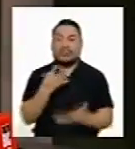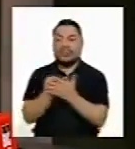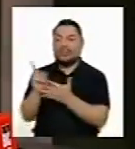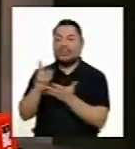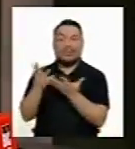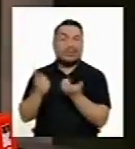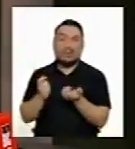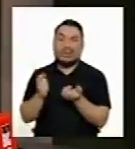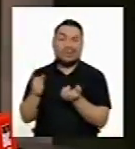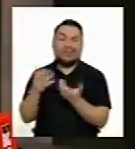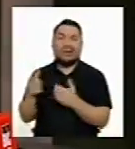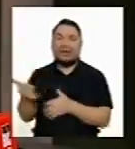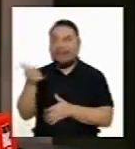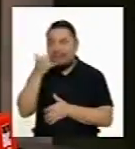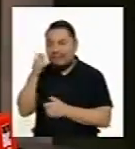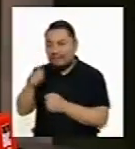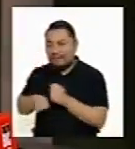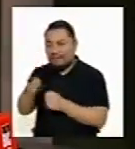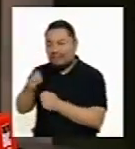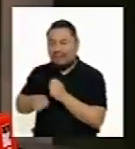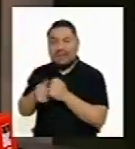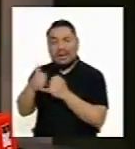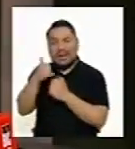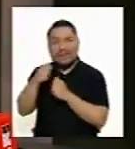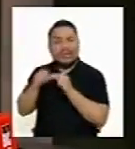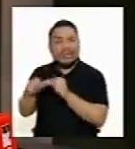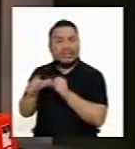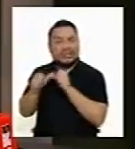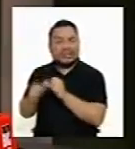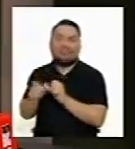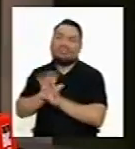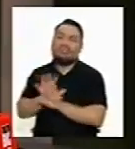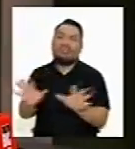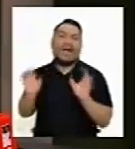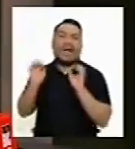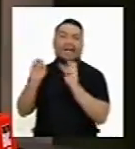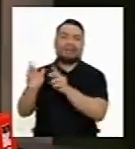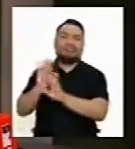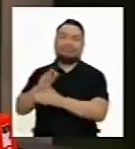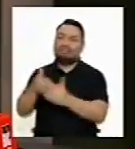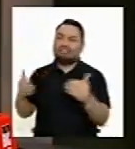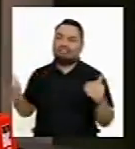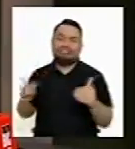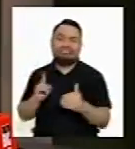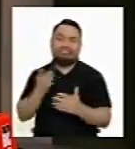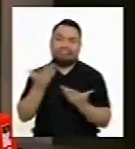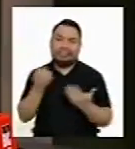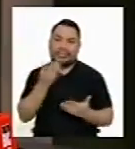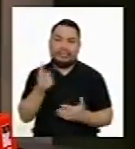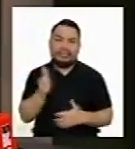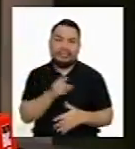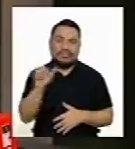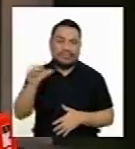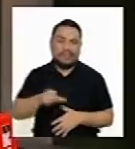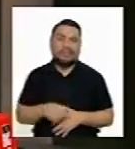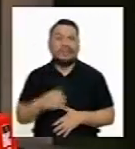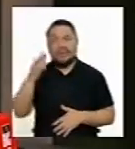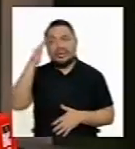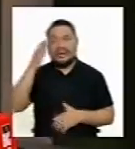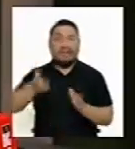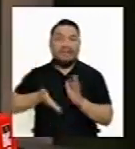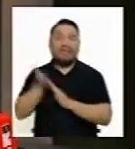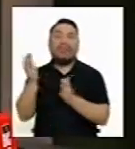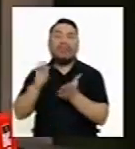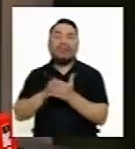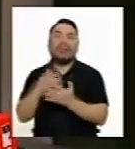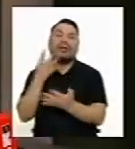cambiar y quiere seguir llamando a extorsionar, a seguir delinquiendo, es porque definitivamente no va a terminar bien, pues porque sabemos, salen y